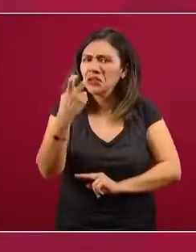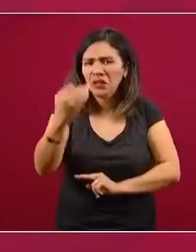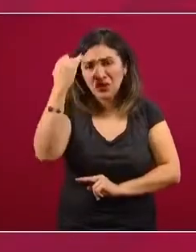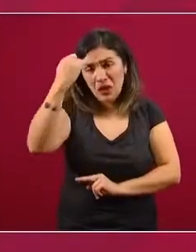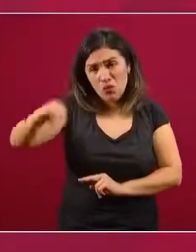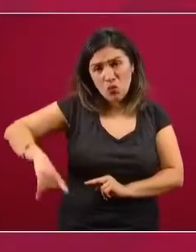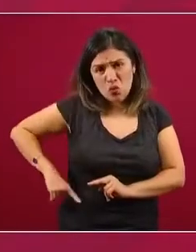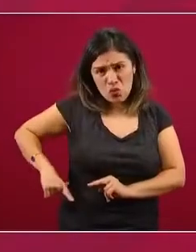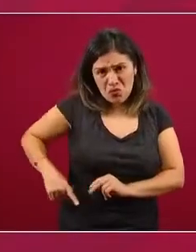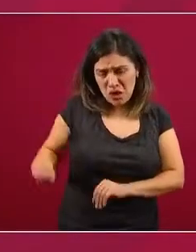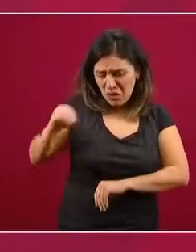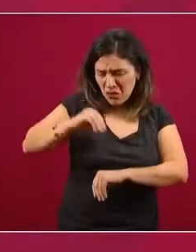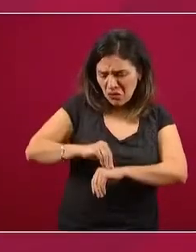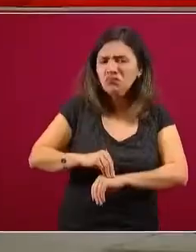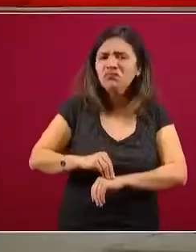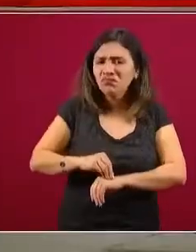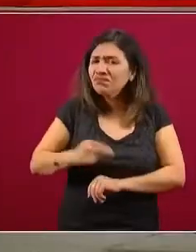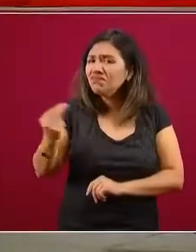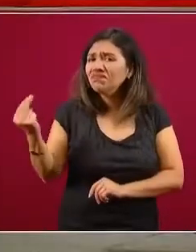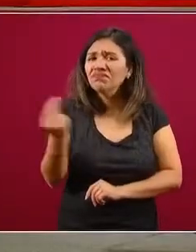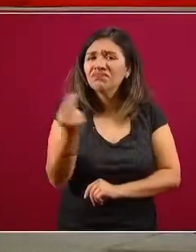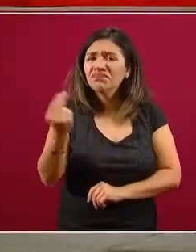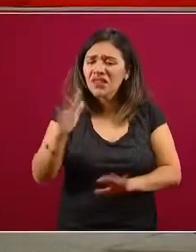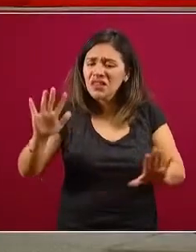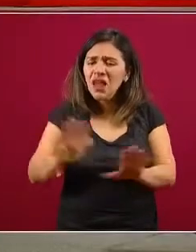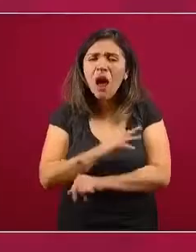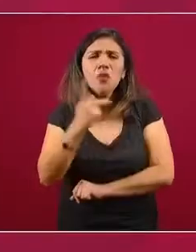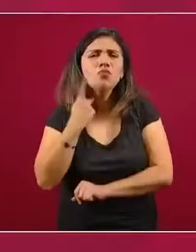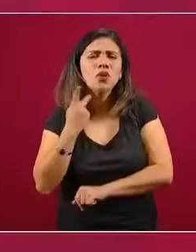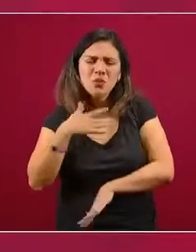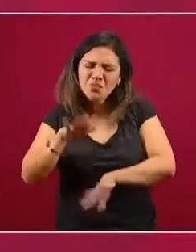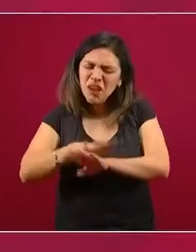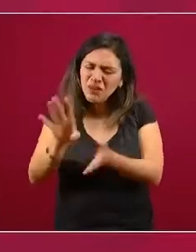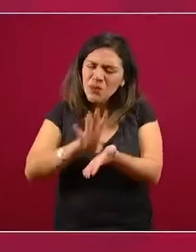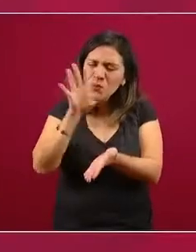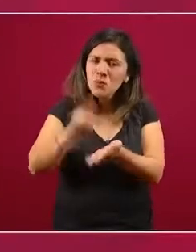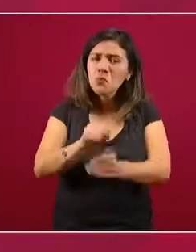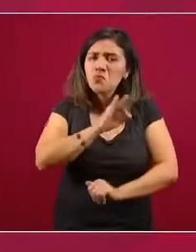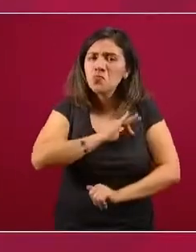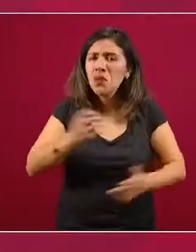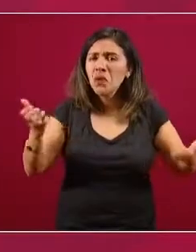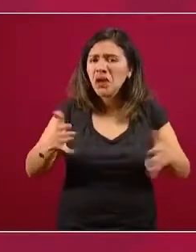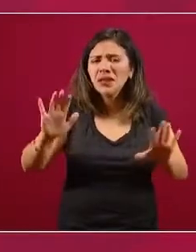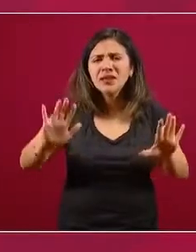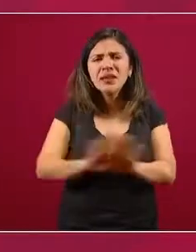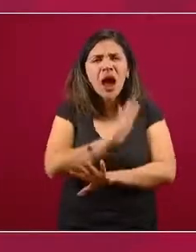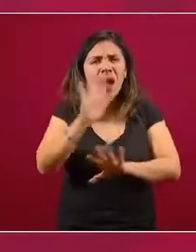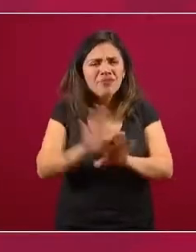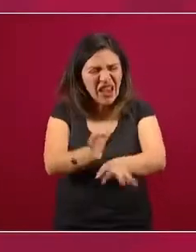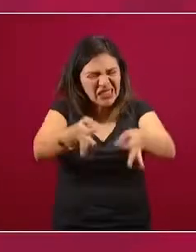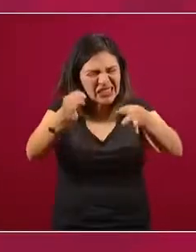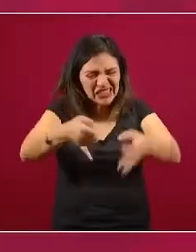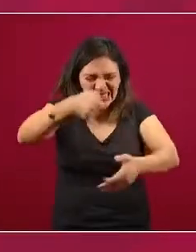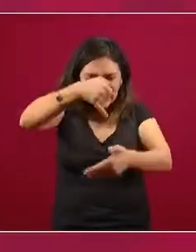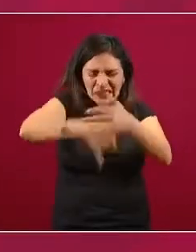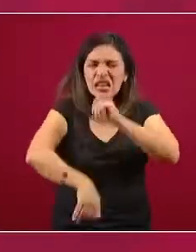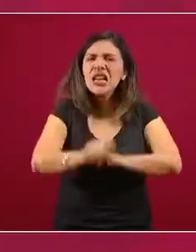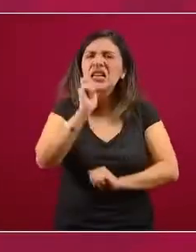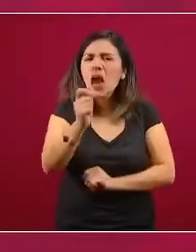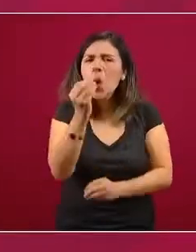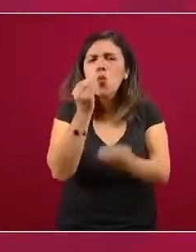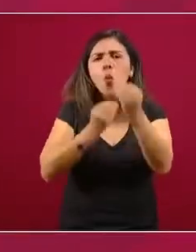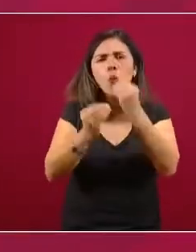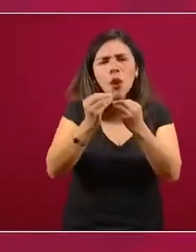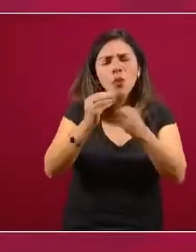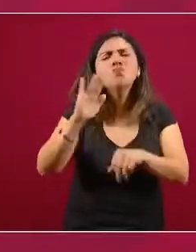de gobierno que se necesitan políticas integrales que permitan cambiar de manera estructural qué es lo que comemos